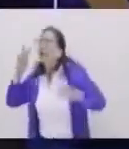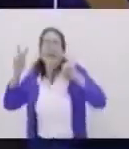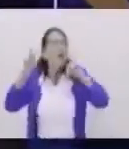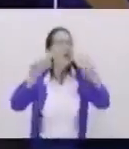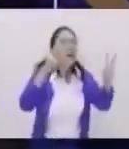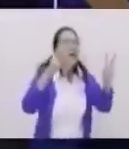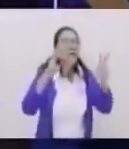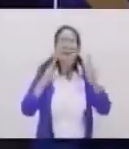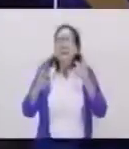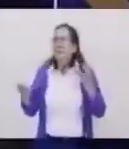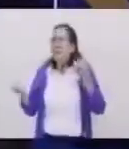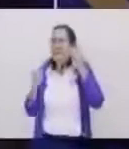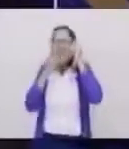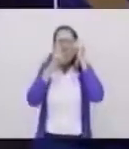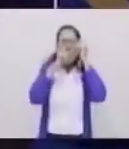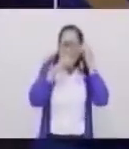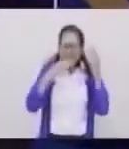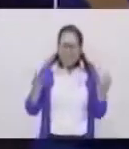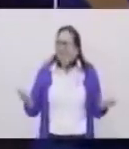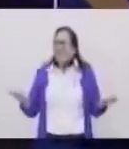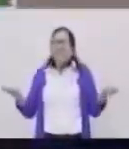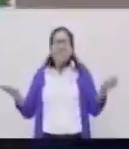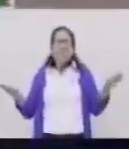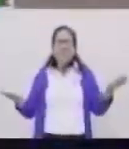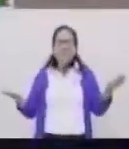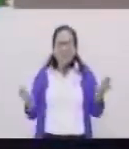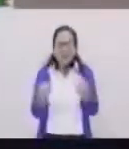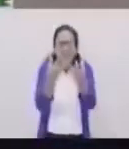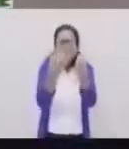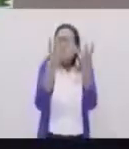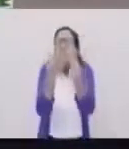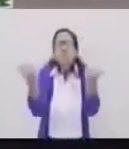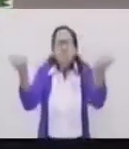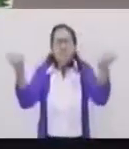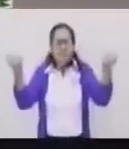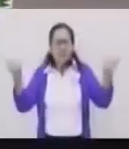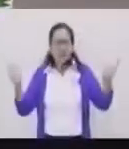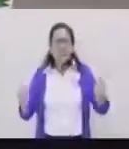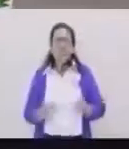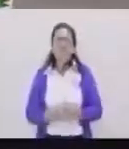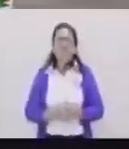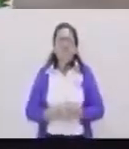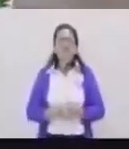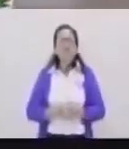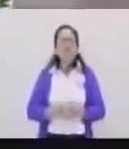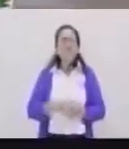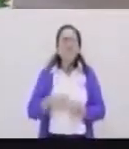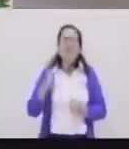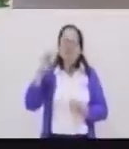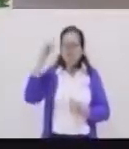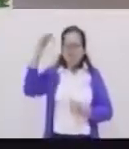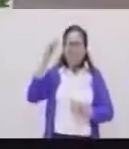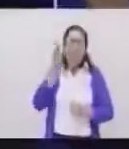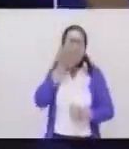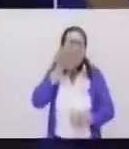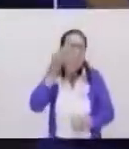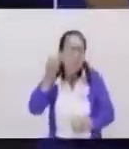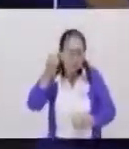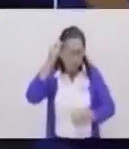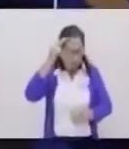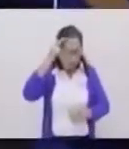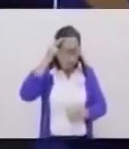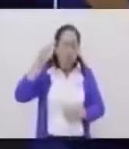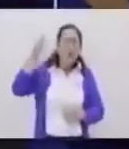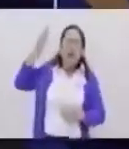todos lados y no había. Algo había pasado ahí, que el pasto había desaparecido. La cabra mayor recordó que